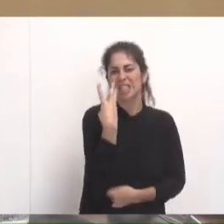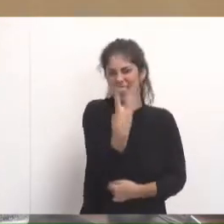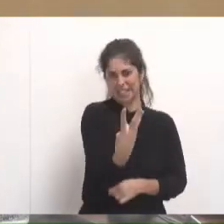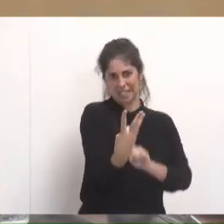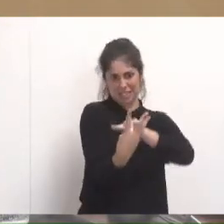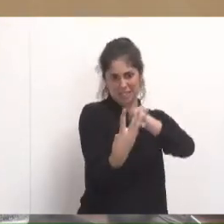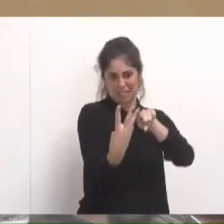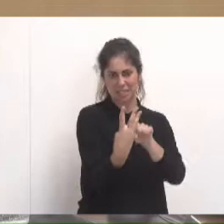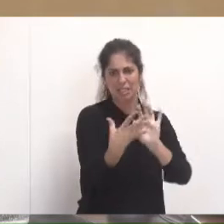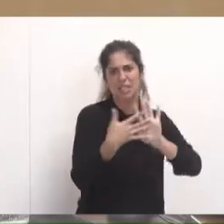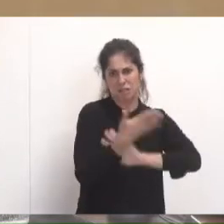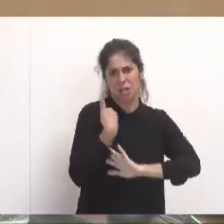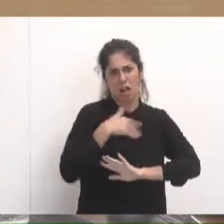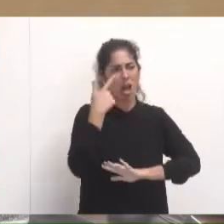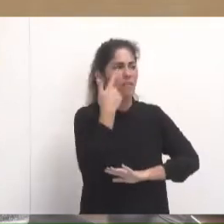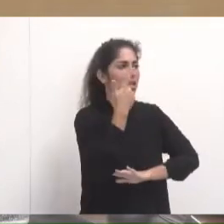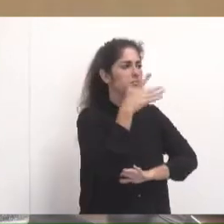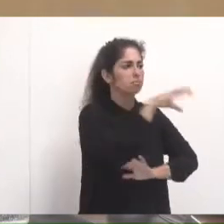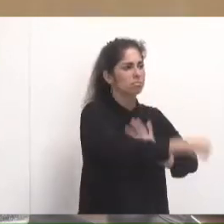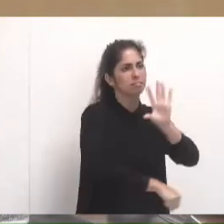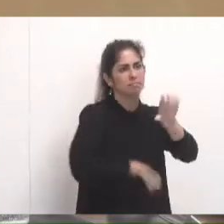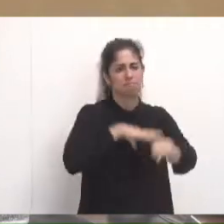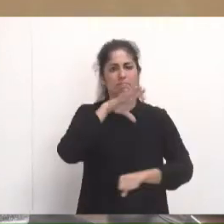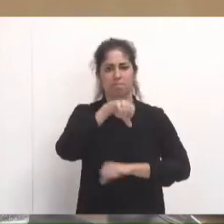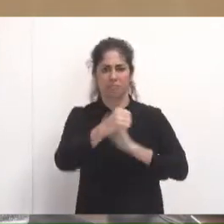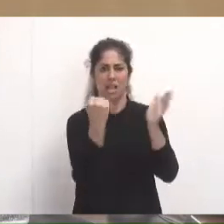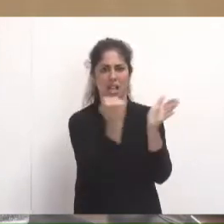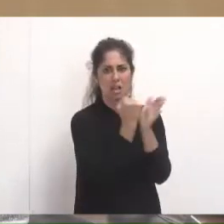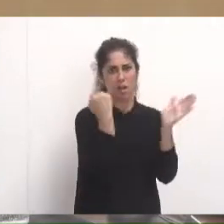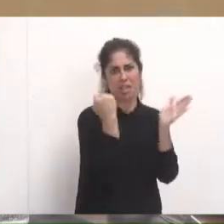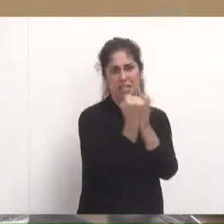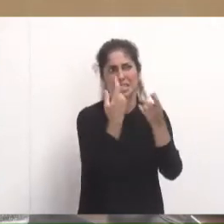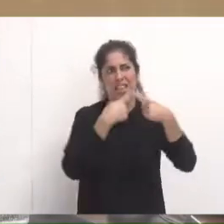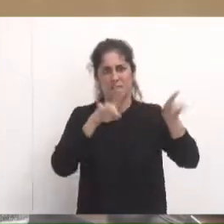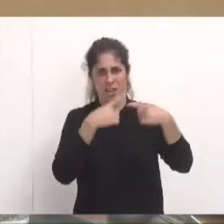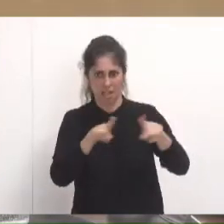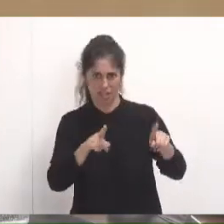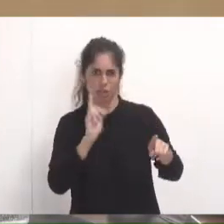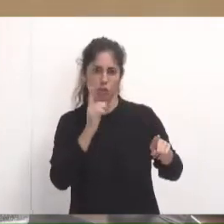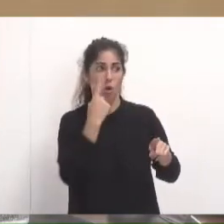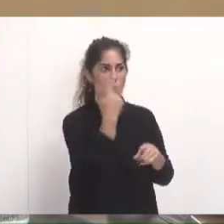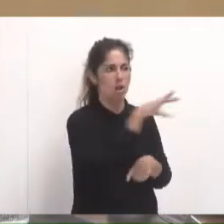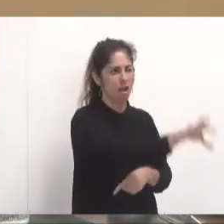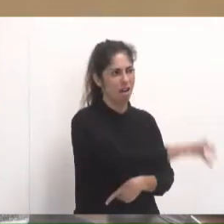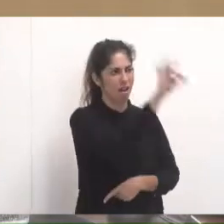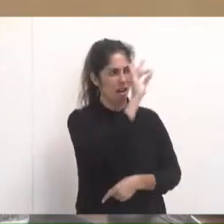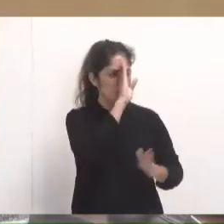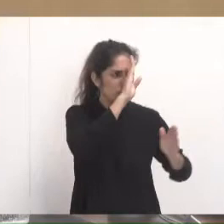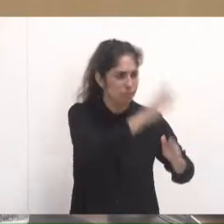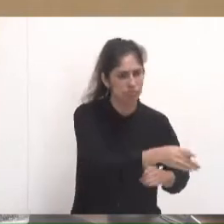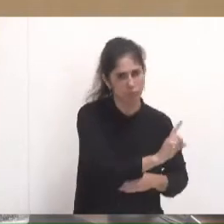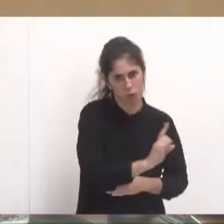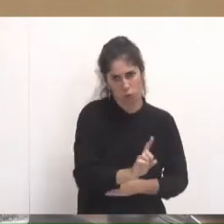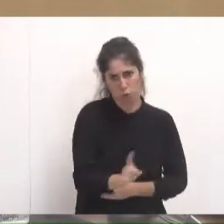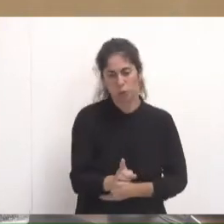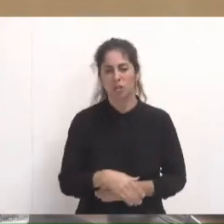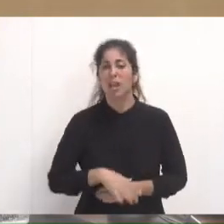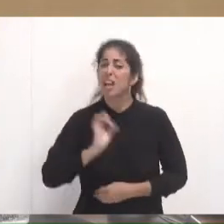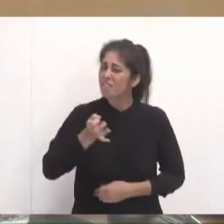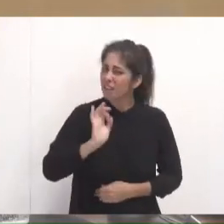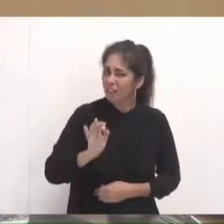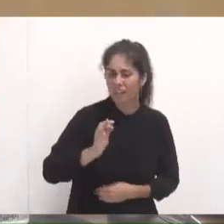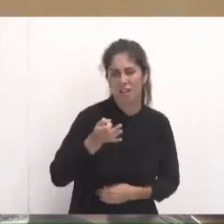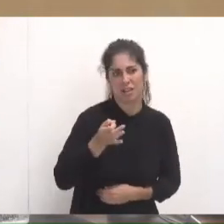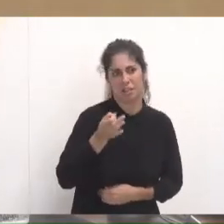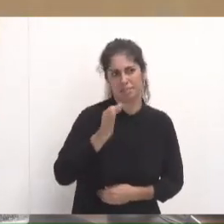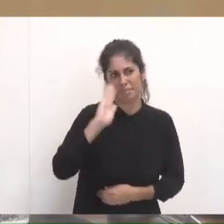espectro a la hora de poder comercializar con distintas casas y no estar casado con una sola casa, que sí es cierto, la que de manera principal ha estado